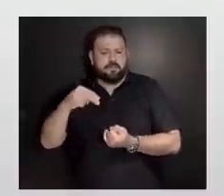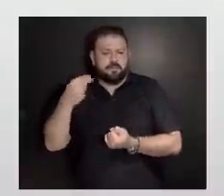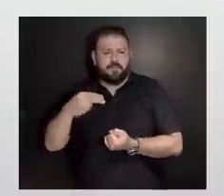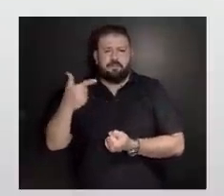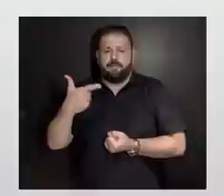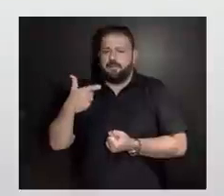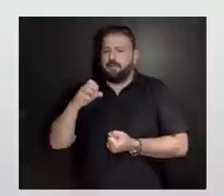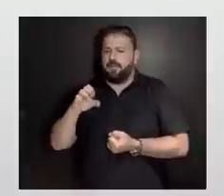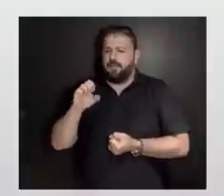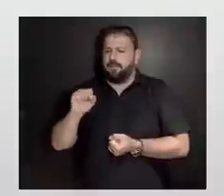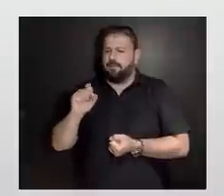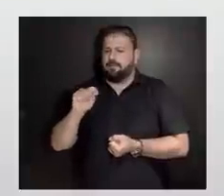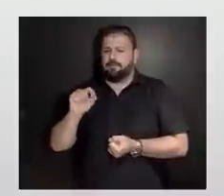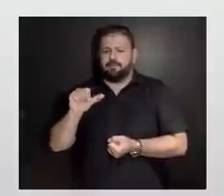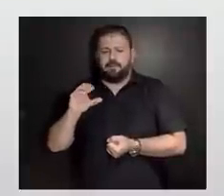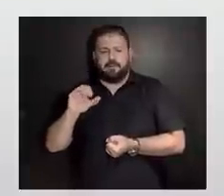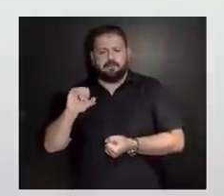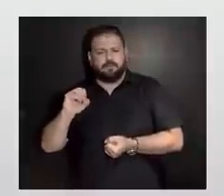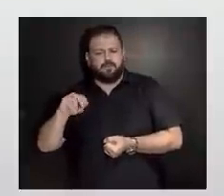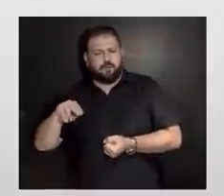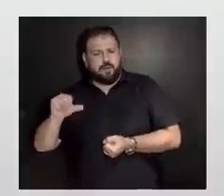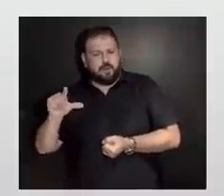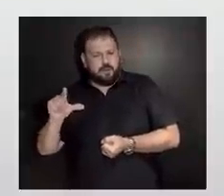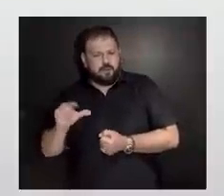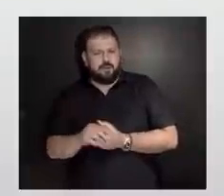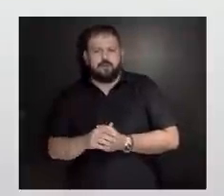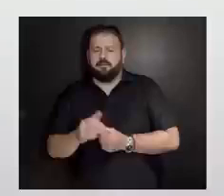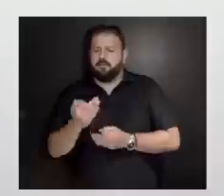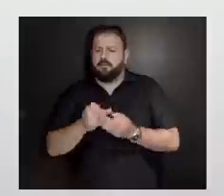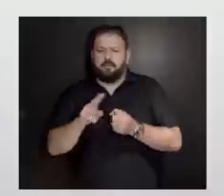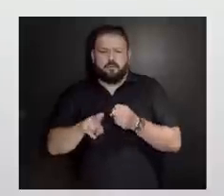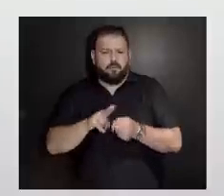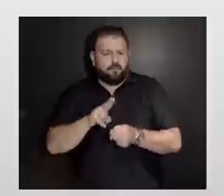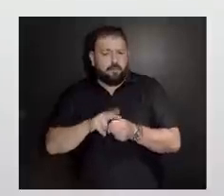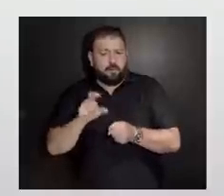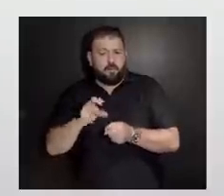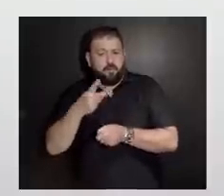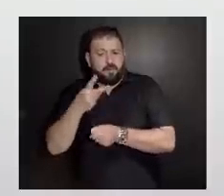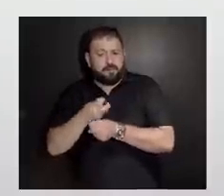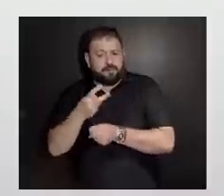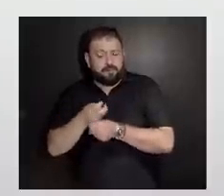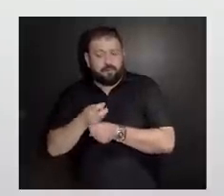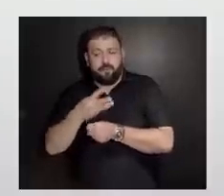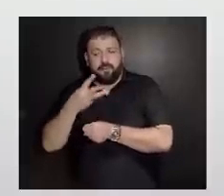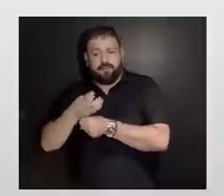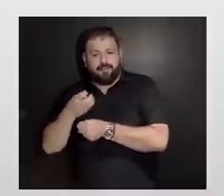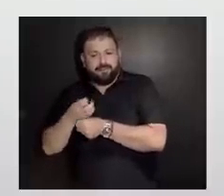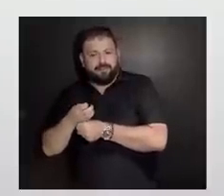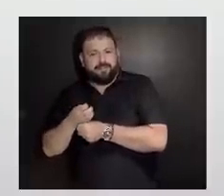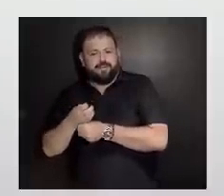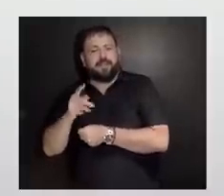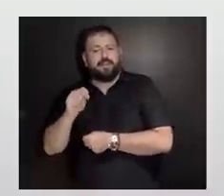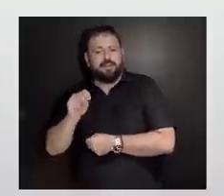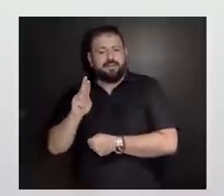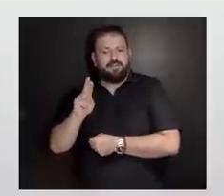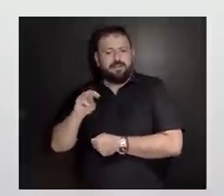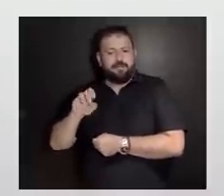gestacional. Normalmente se va a diagnosticar durante el segundo y el tercer trimestre del embarazo.